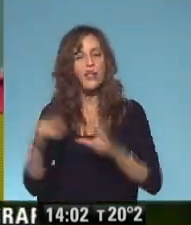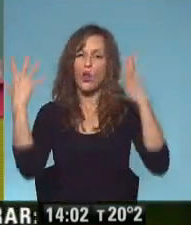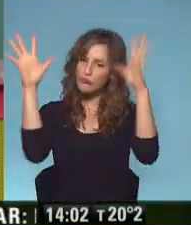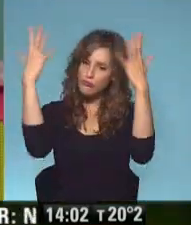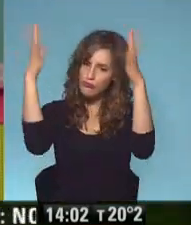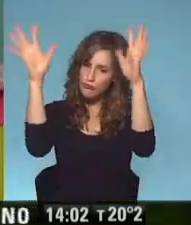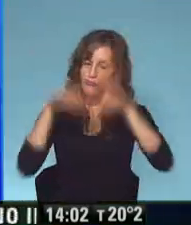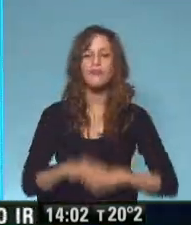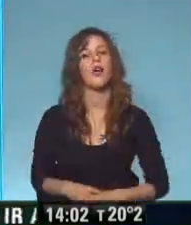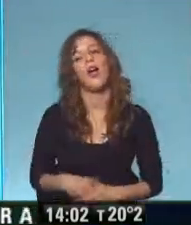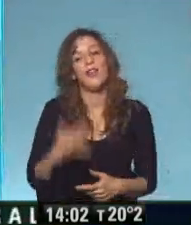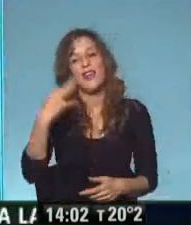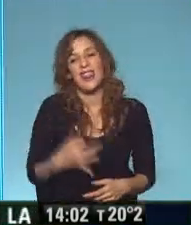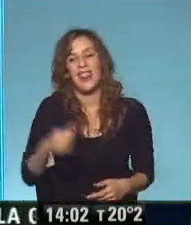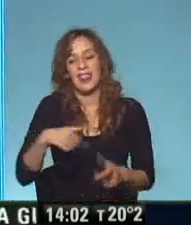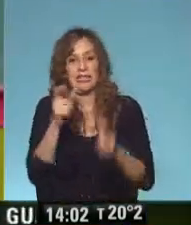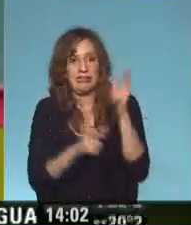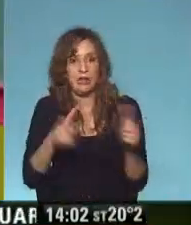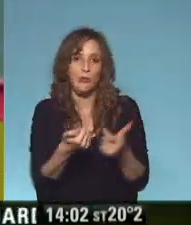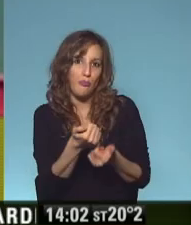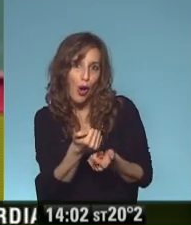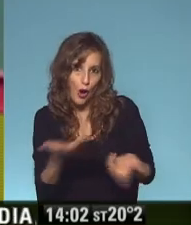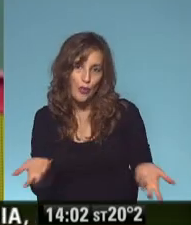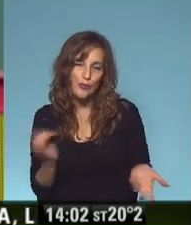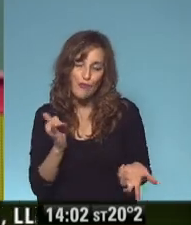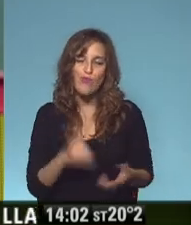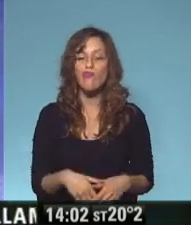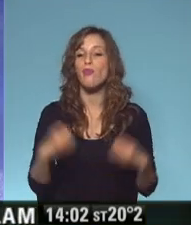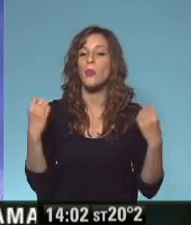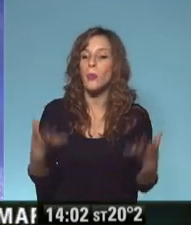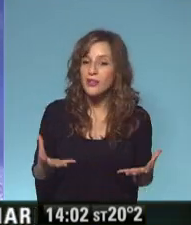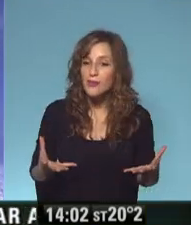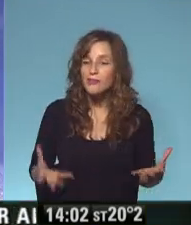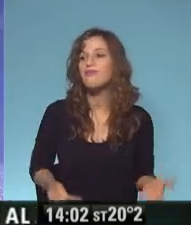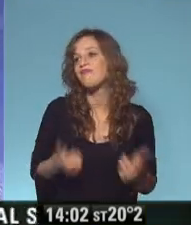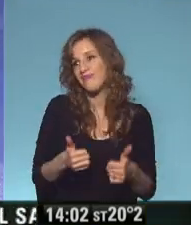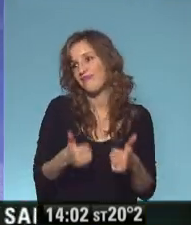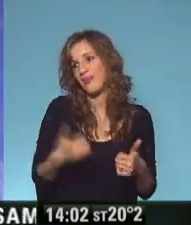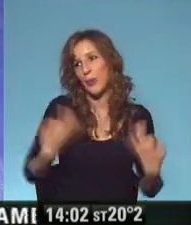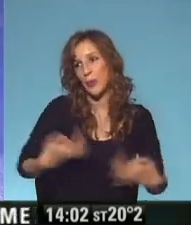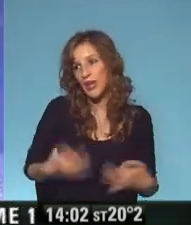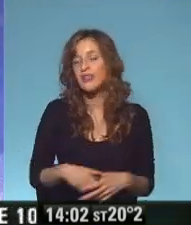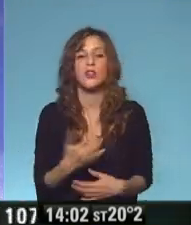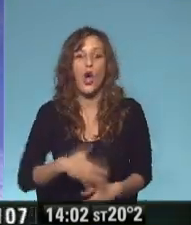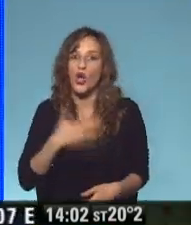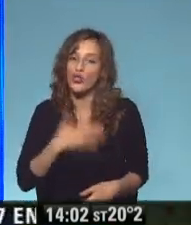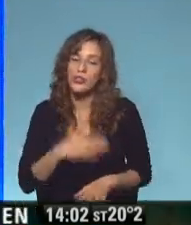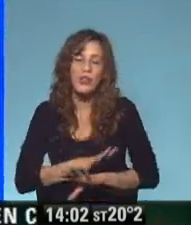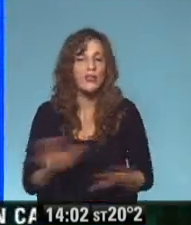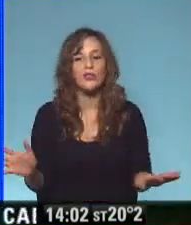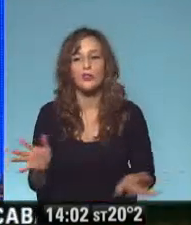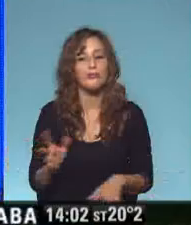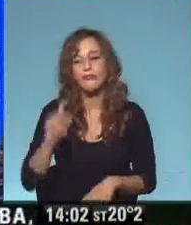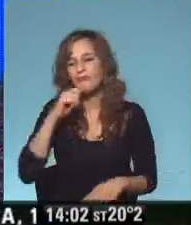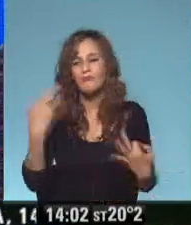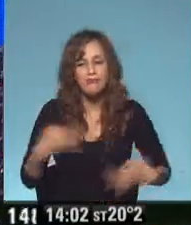poquitos en el piso porque nos estamos cuidando. Claro, somos pocos. ¿Cómo están, Emi, Maga? Estamos muy bien. Estamos muy contentos. La verdad es que la estamos pasando bárbaro. Estamos